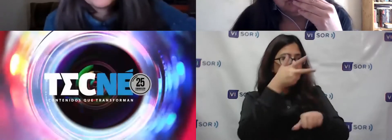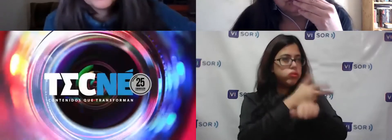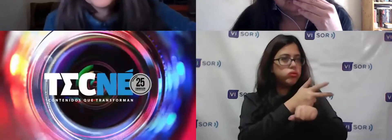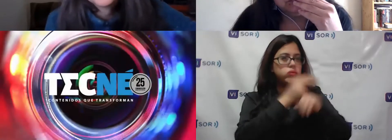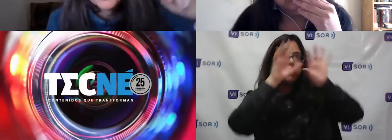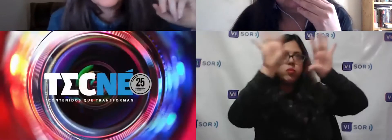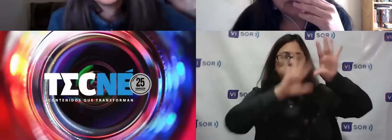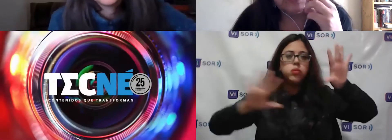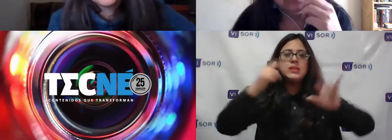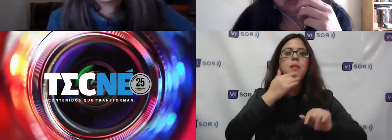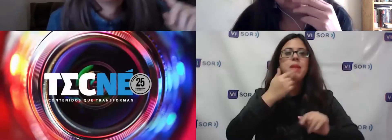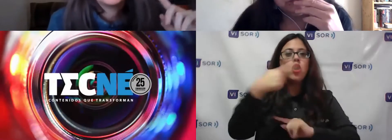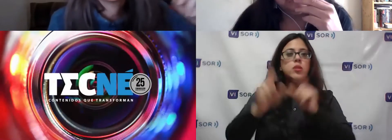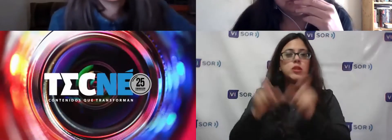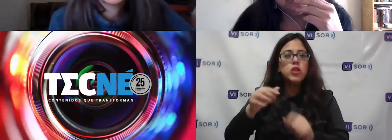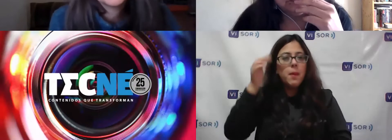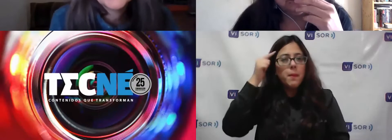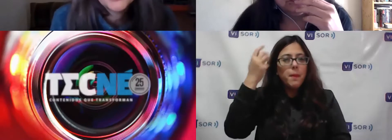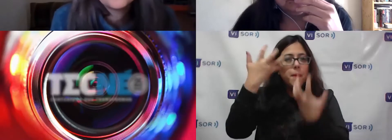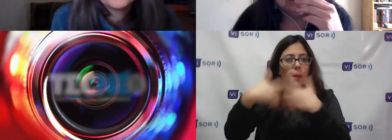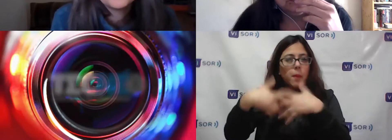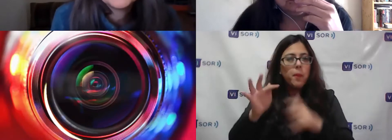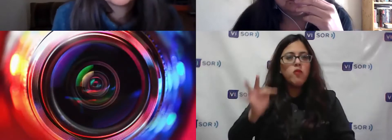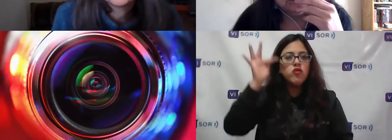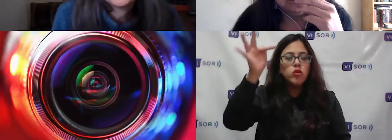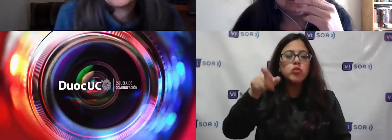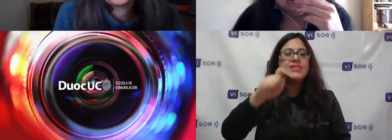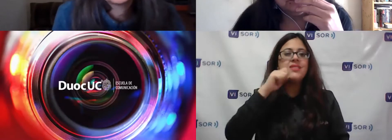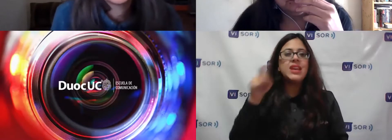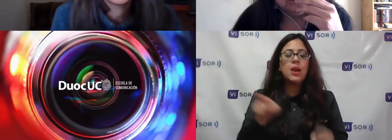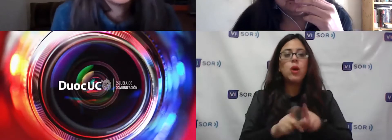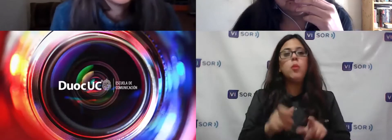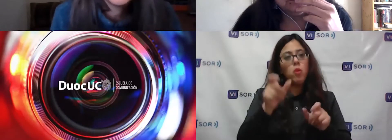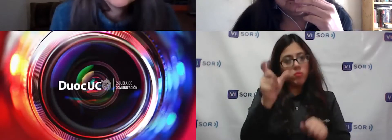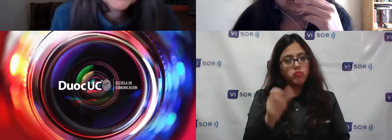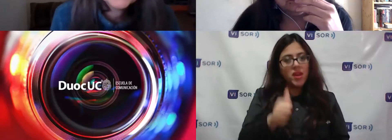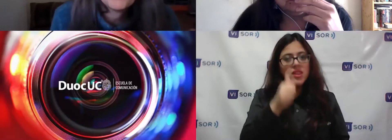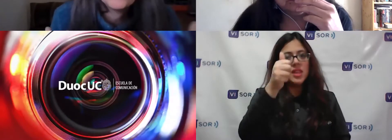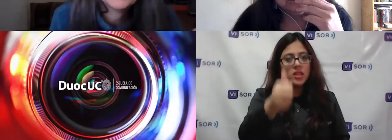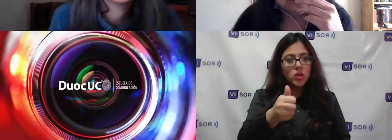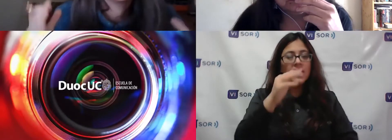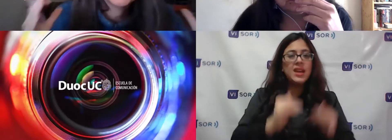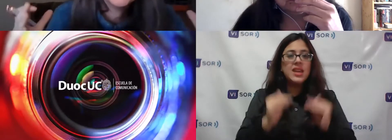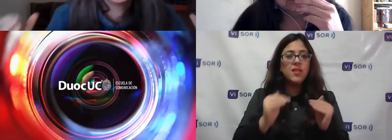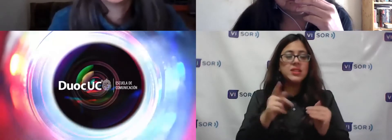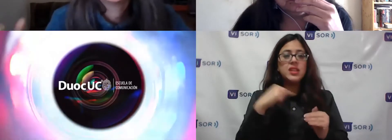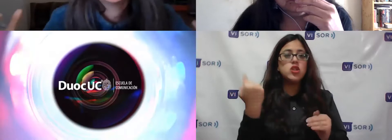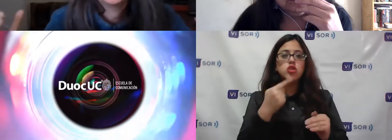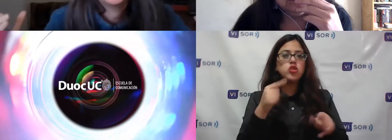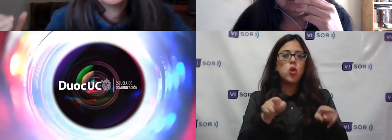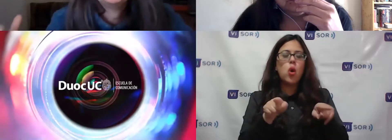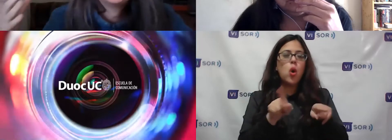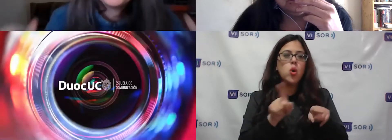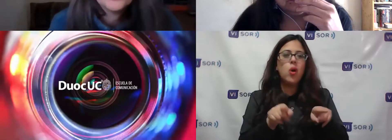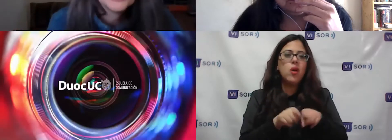pensando en el futuro desde seis actos un poco que es algo como directora o como que no muchas veces estamos estamos tan